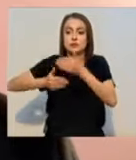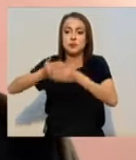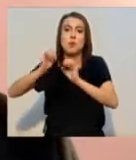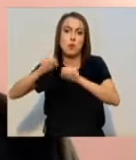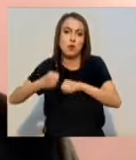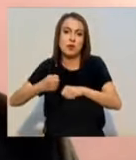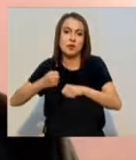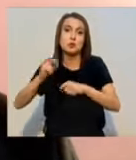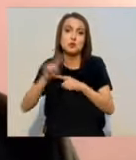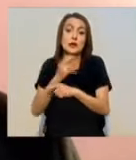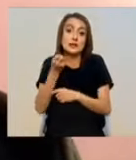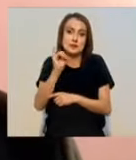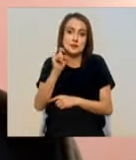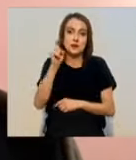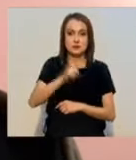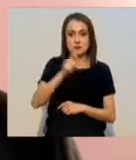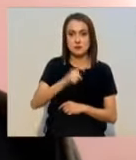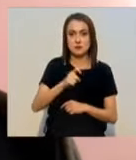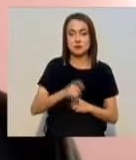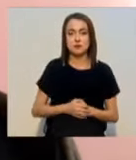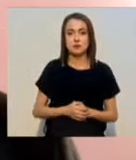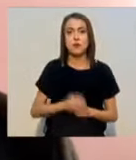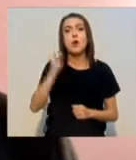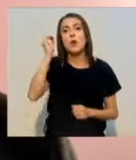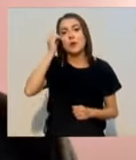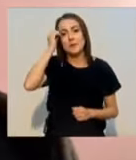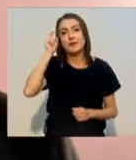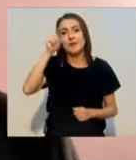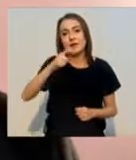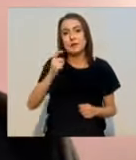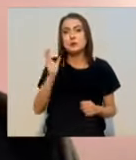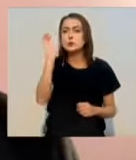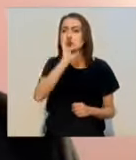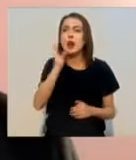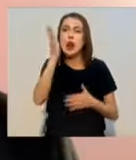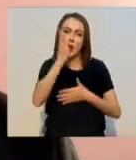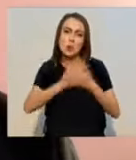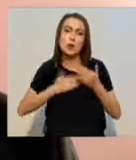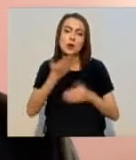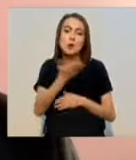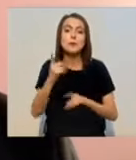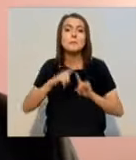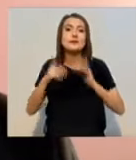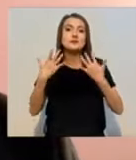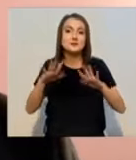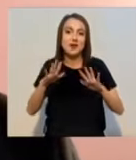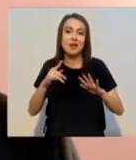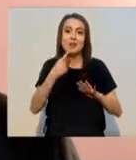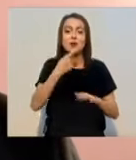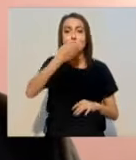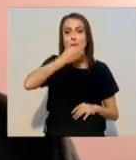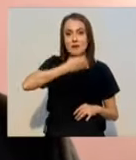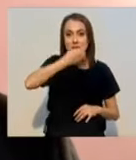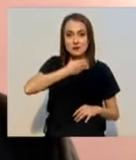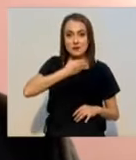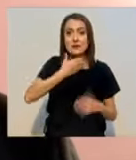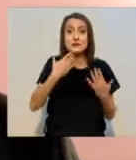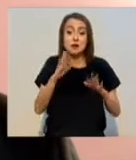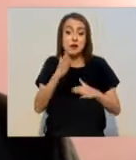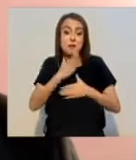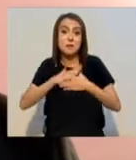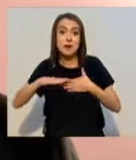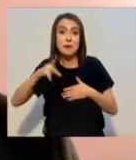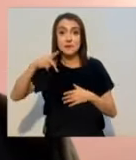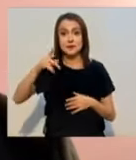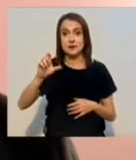podría usar si se requiriera. Obviamente pues habría que ajustar algunas cosas. Lo que pasa es que, como ya ha indicado Román Macaya, pues ya en la parte